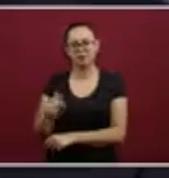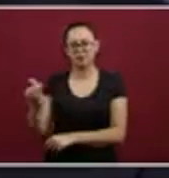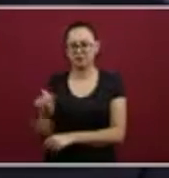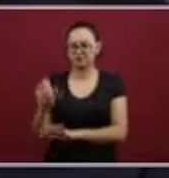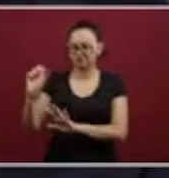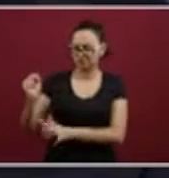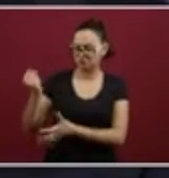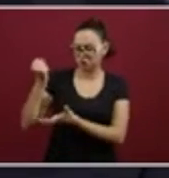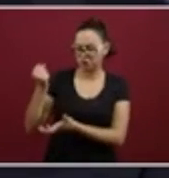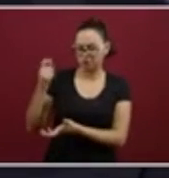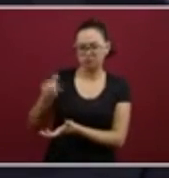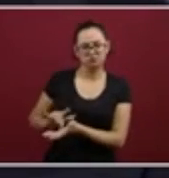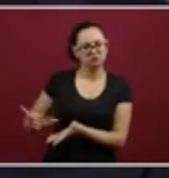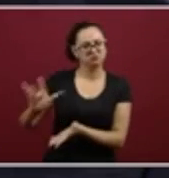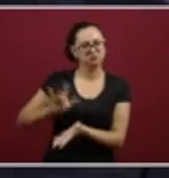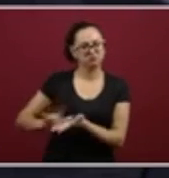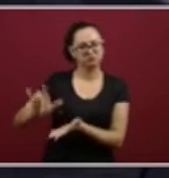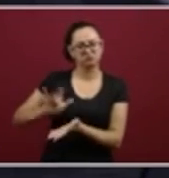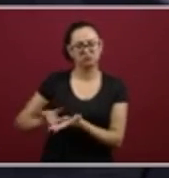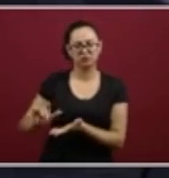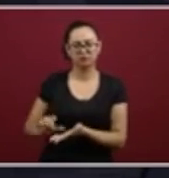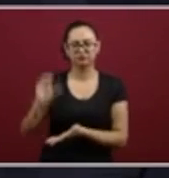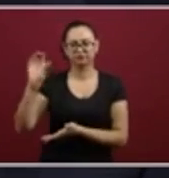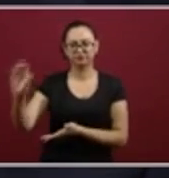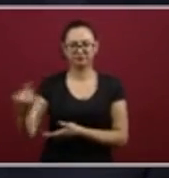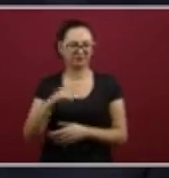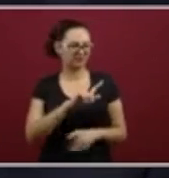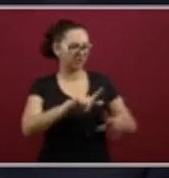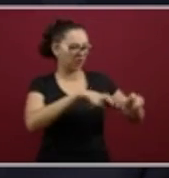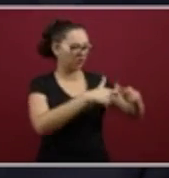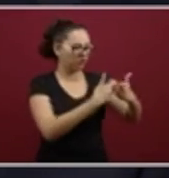presupuesto, lo que queremos es que